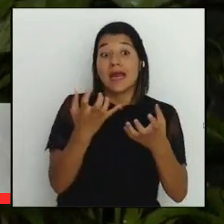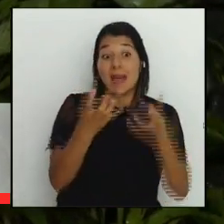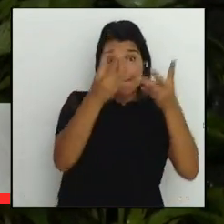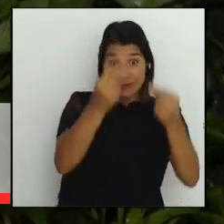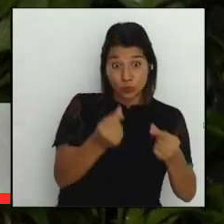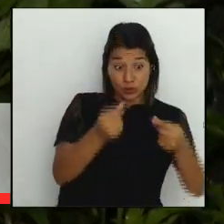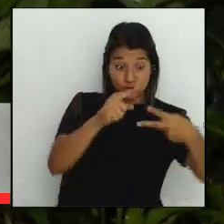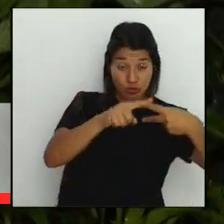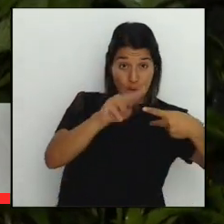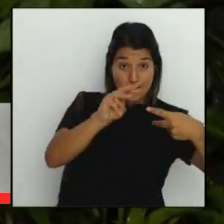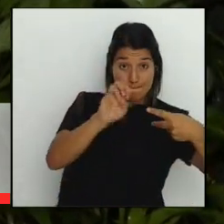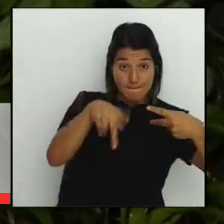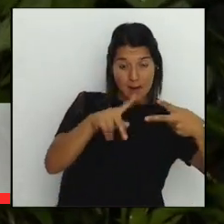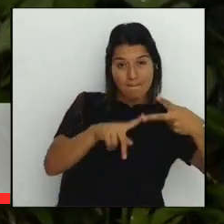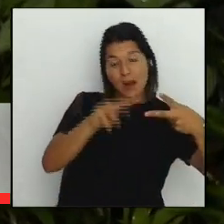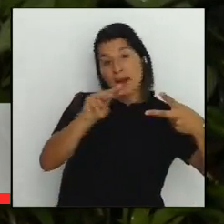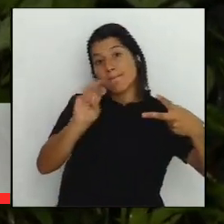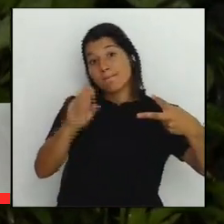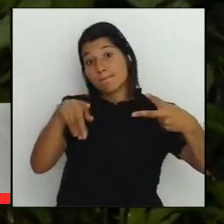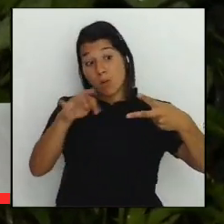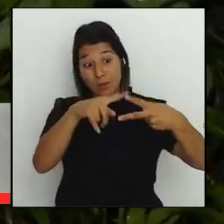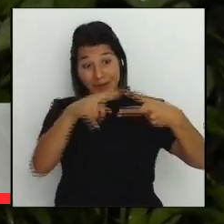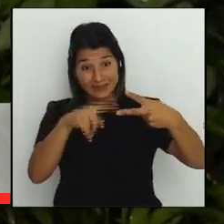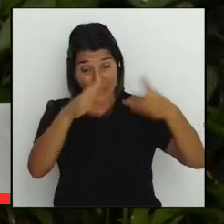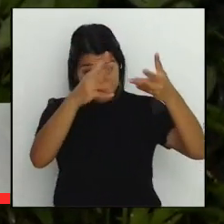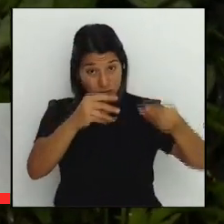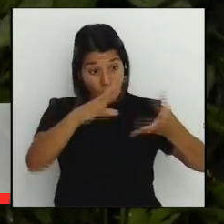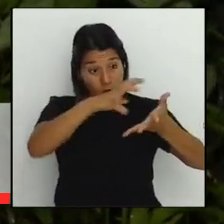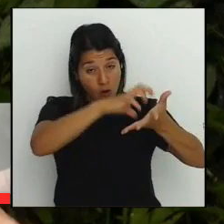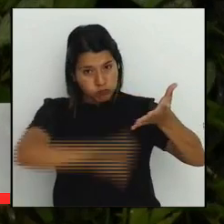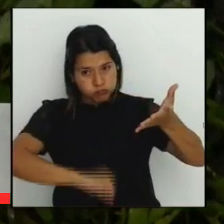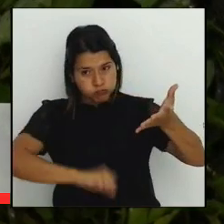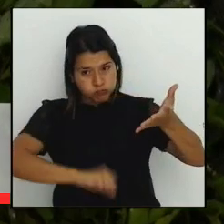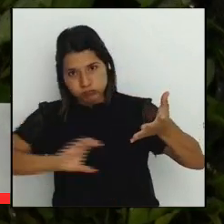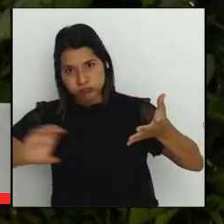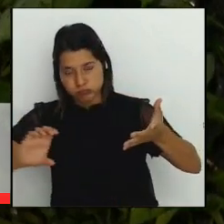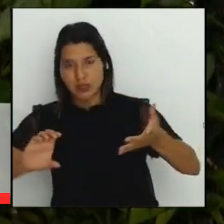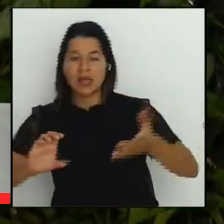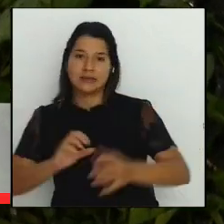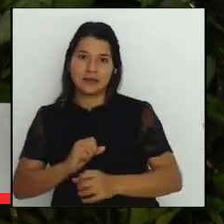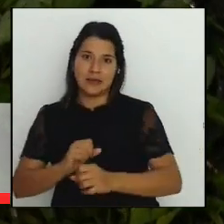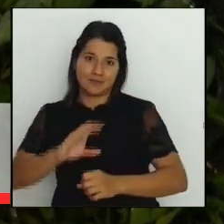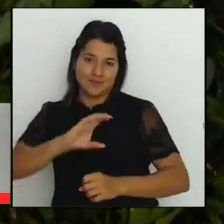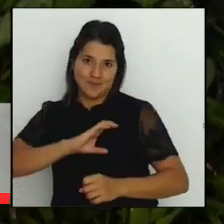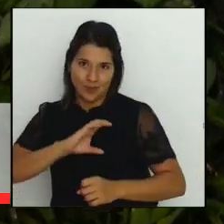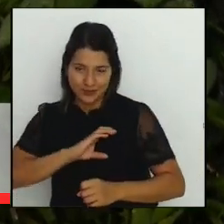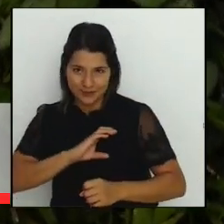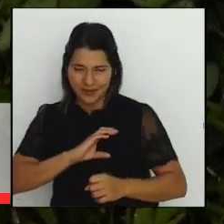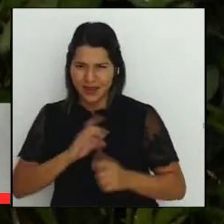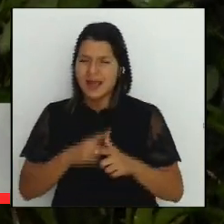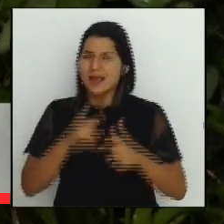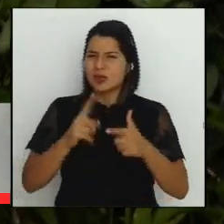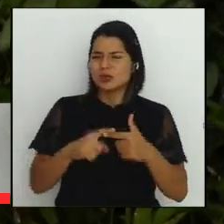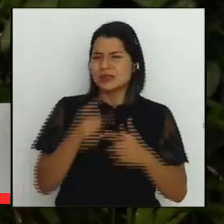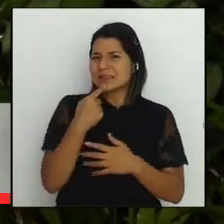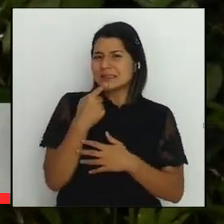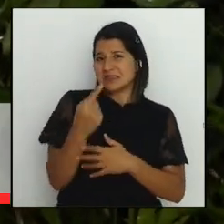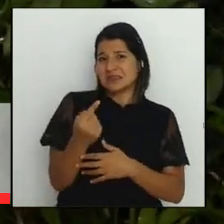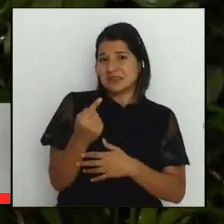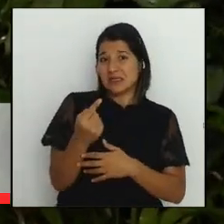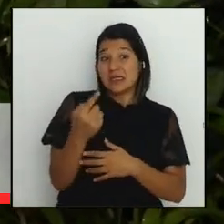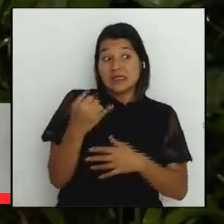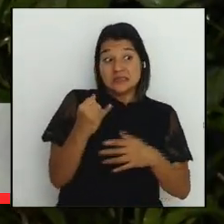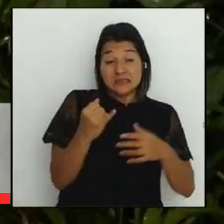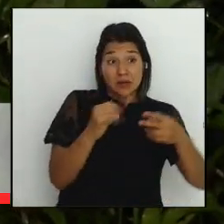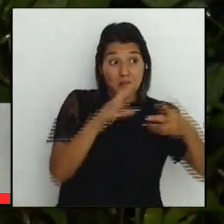explicaron a los diputados y diputadas de la Comisión de Asuntos Hacendarios que aunque se trasladen estos recursos, no se estaría afectando la gestión ni del